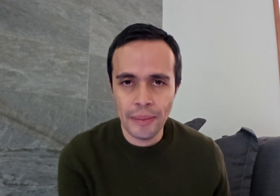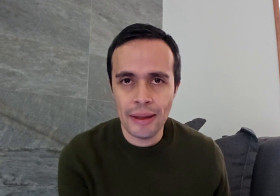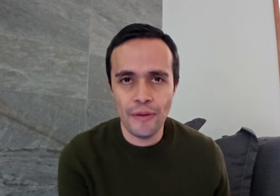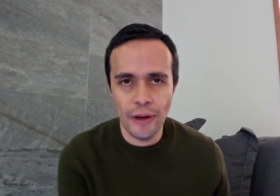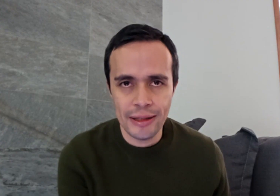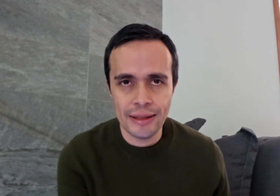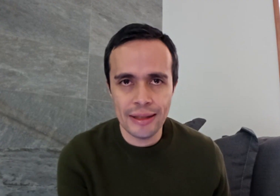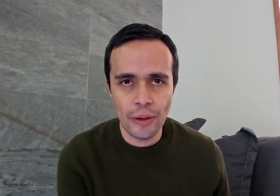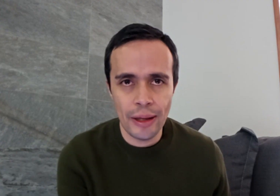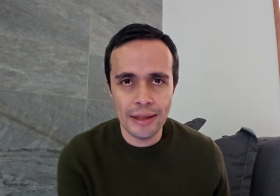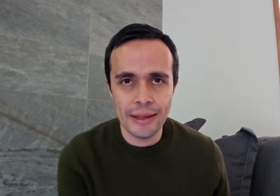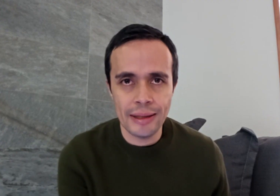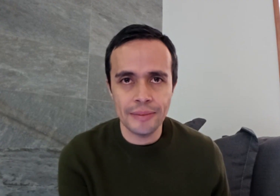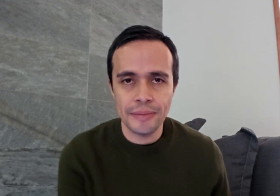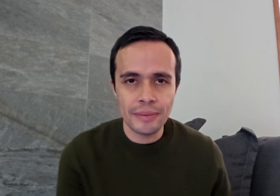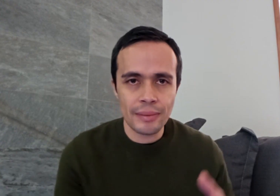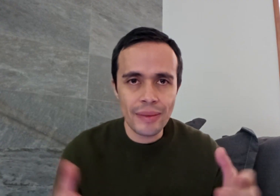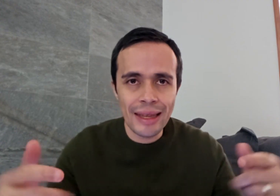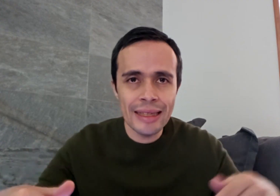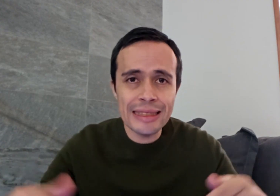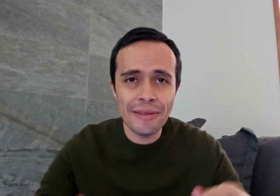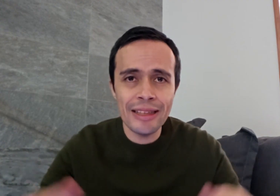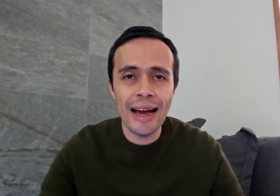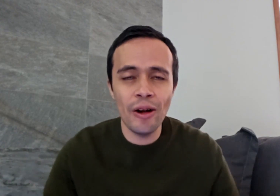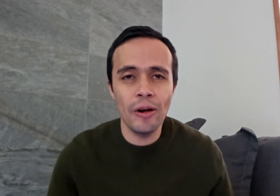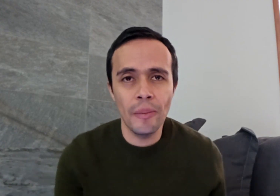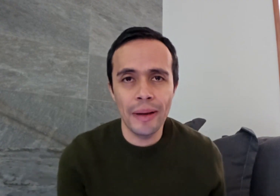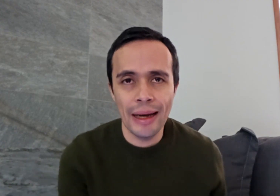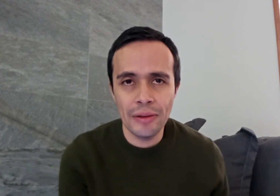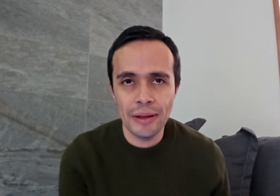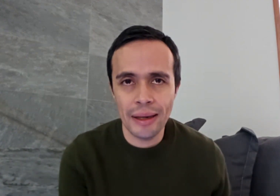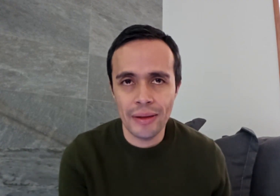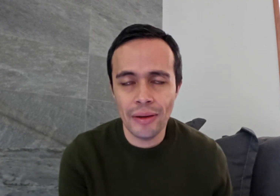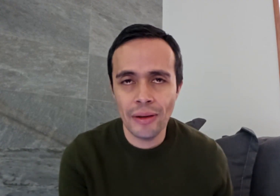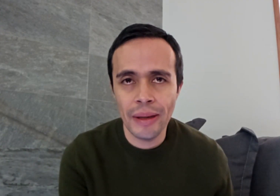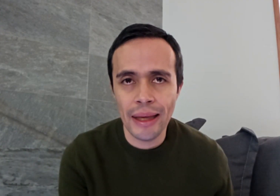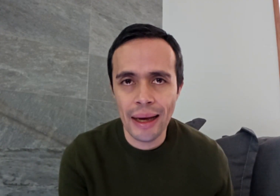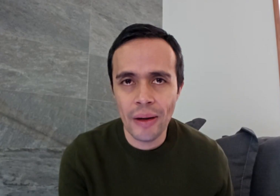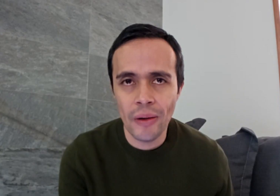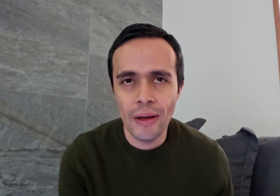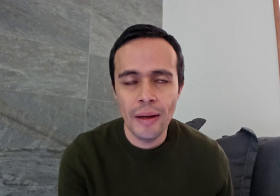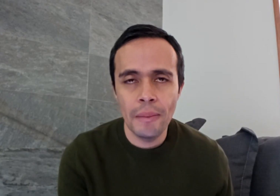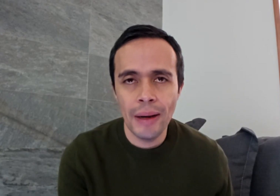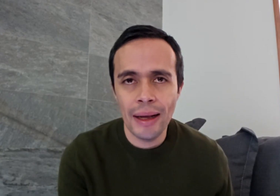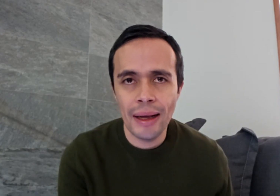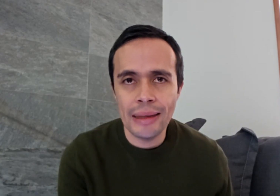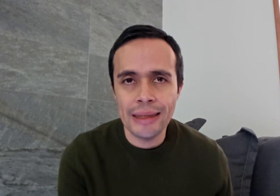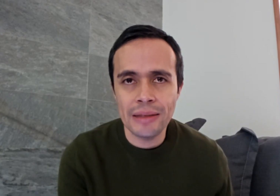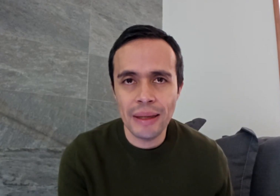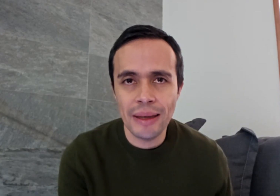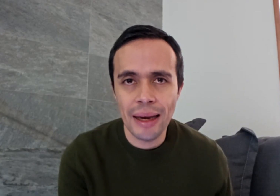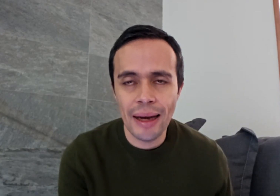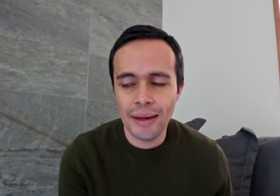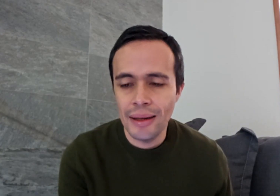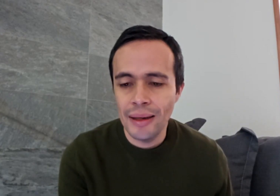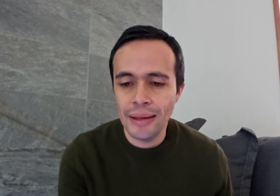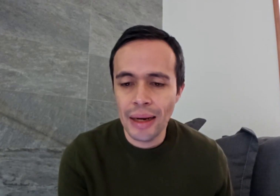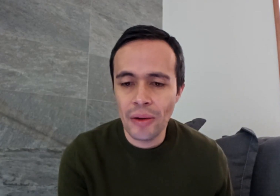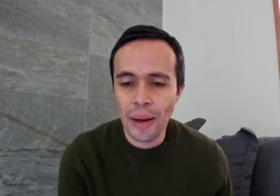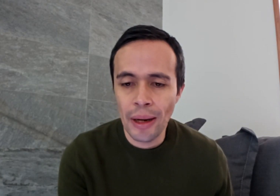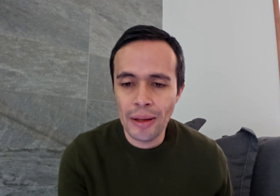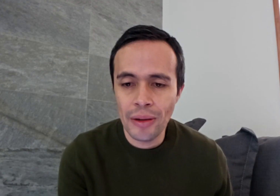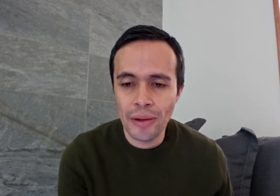que supuestamente fuerzas estadounidenses estaban ya operando en territorio mexicano para